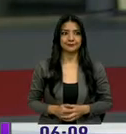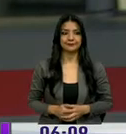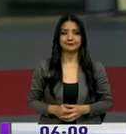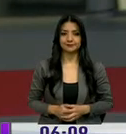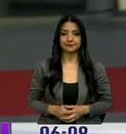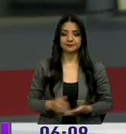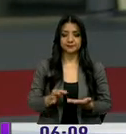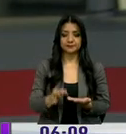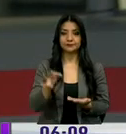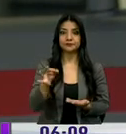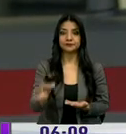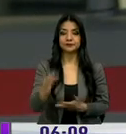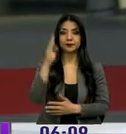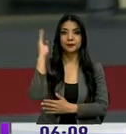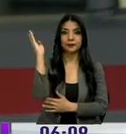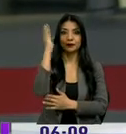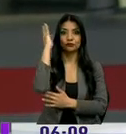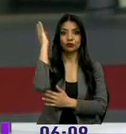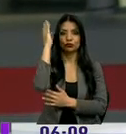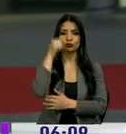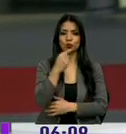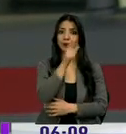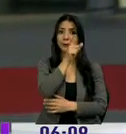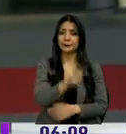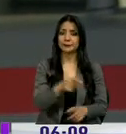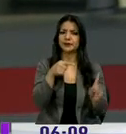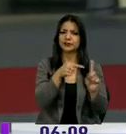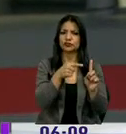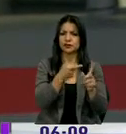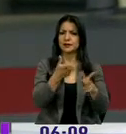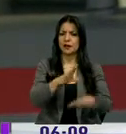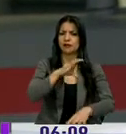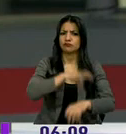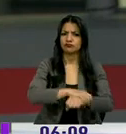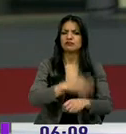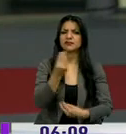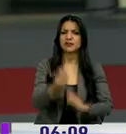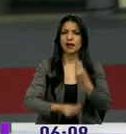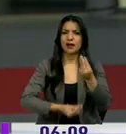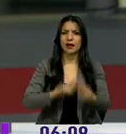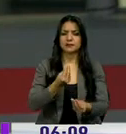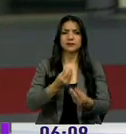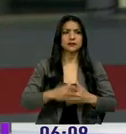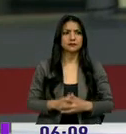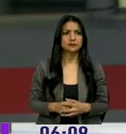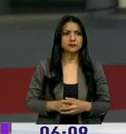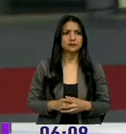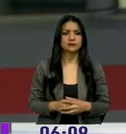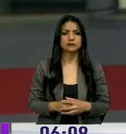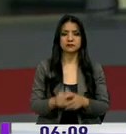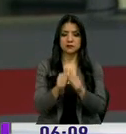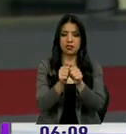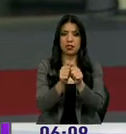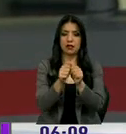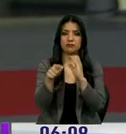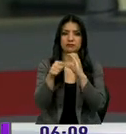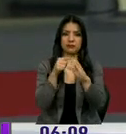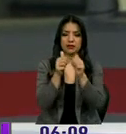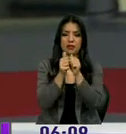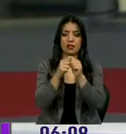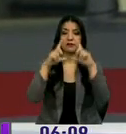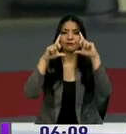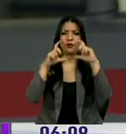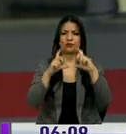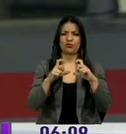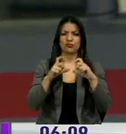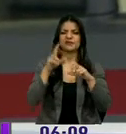En el cantón Baños fue detenida una persona que supuestamente utilizaba medios electrónicos para conseguir imágenes de carácter sexual.